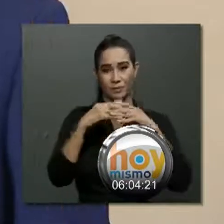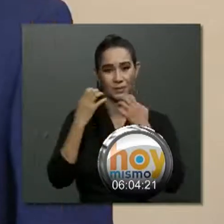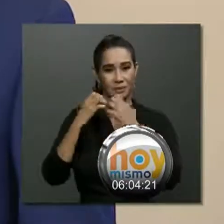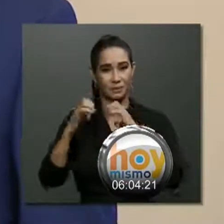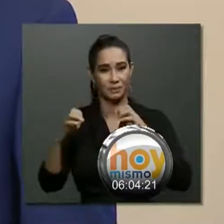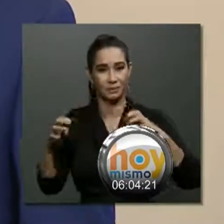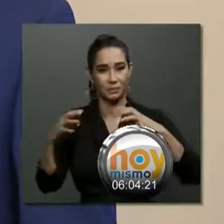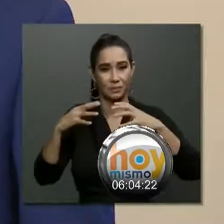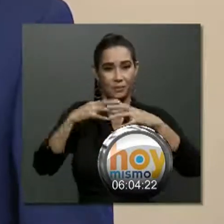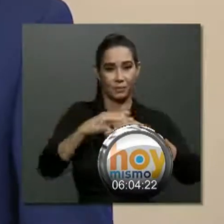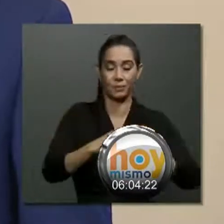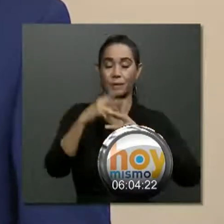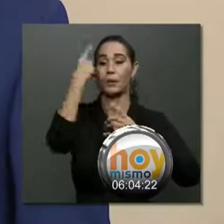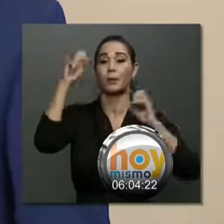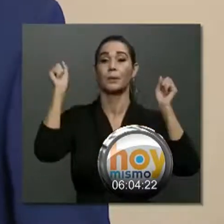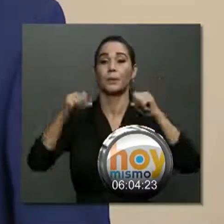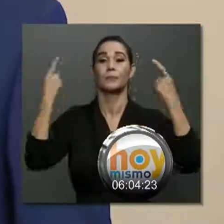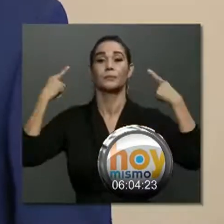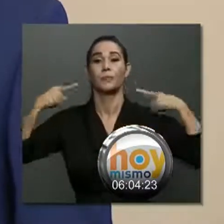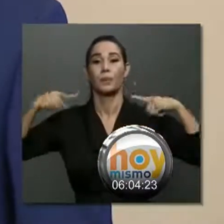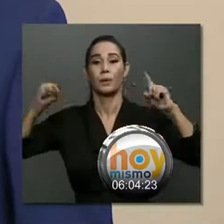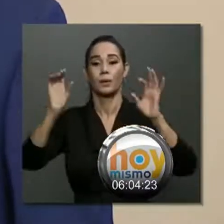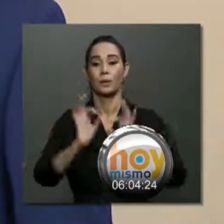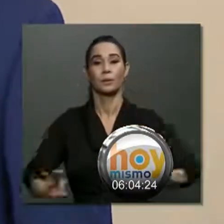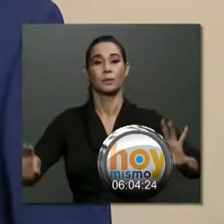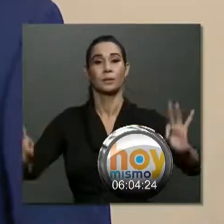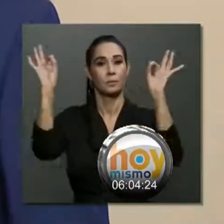ola de su comentario final